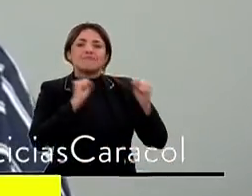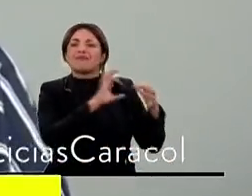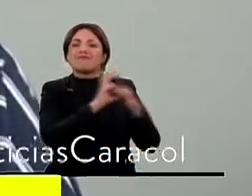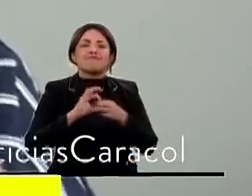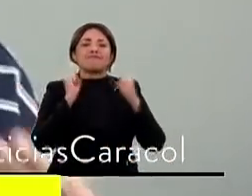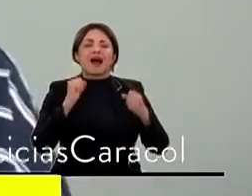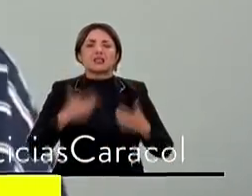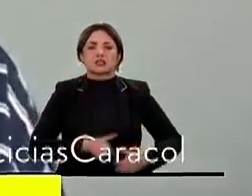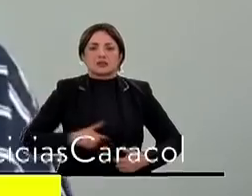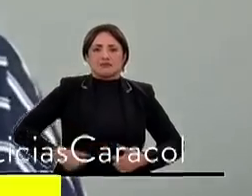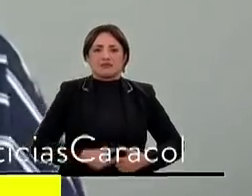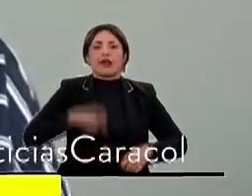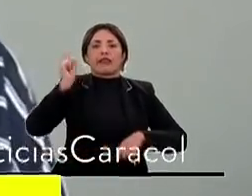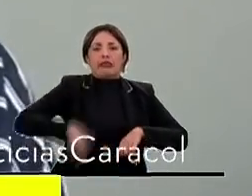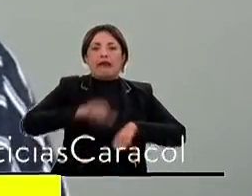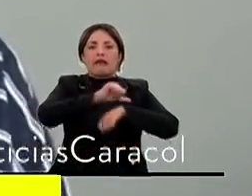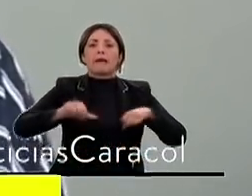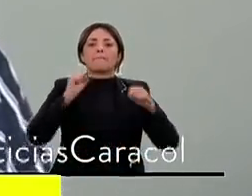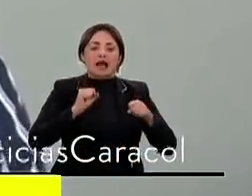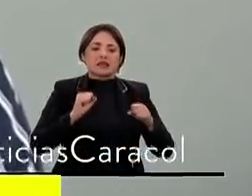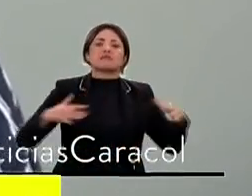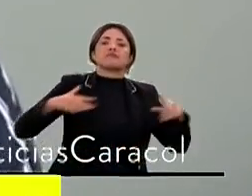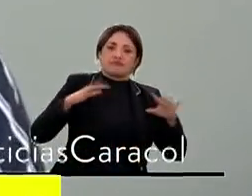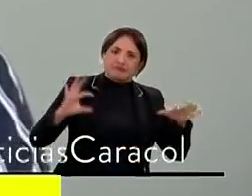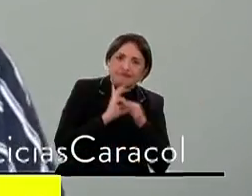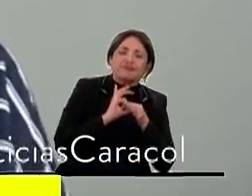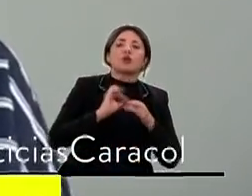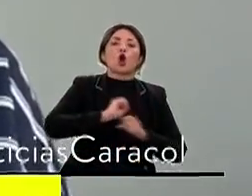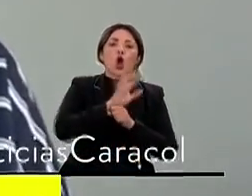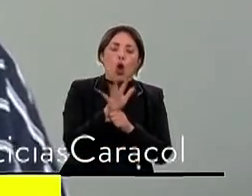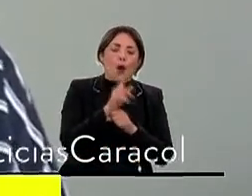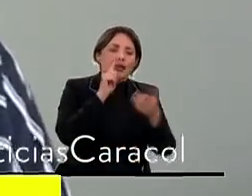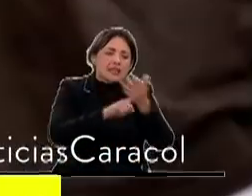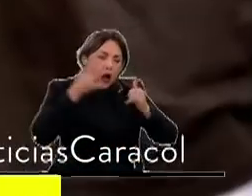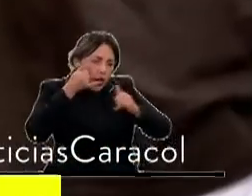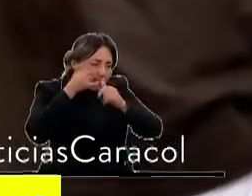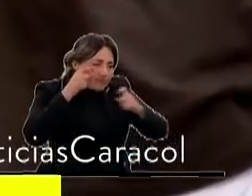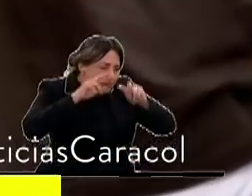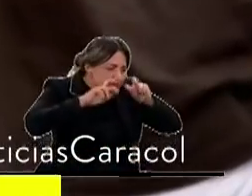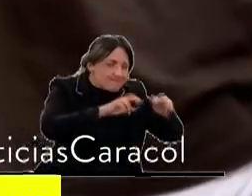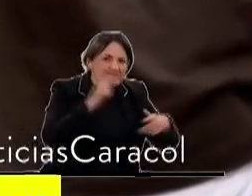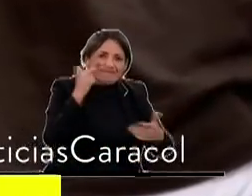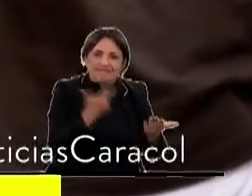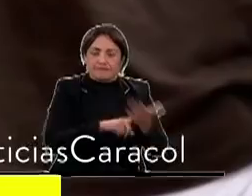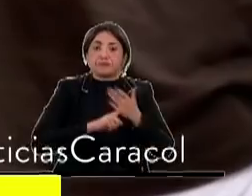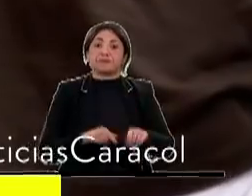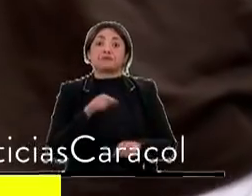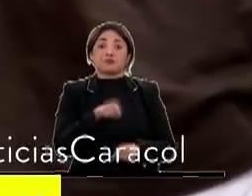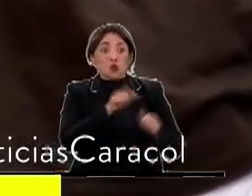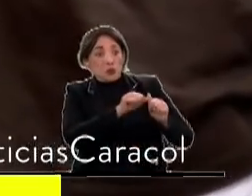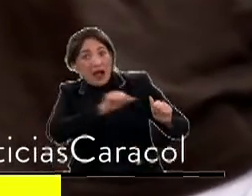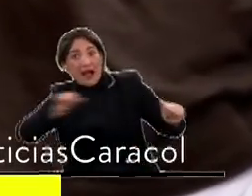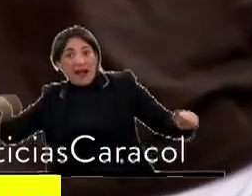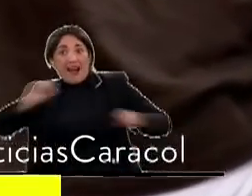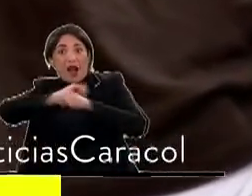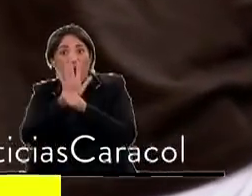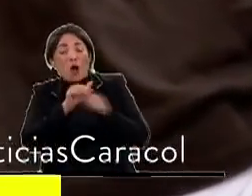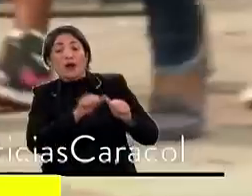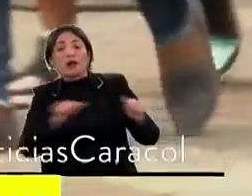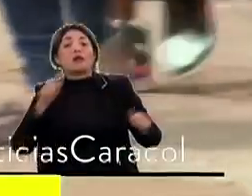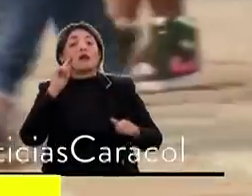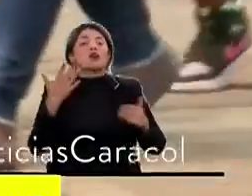tipo quirúrgico con COVID en los niños que está revisando científicamente. Durante la pandemia, más de 5.800 menores de